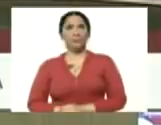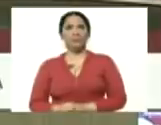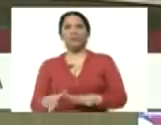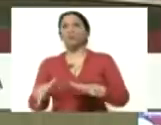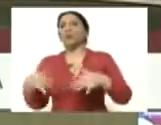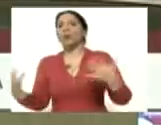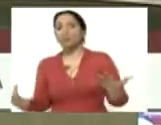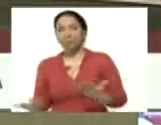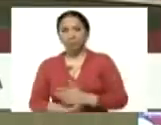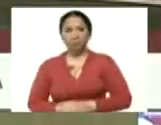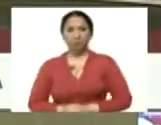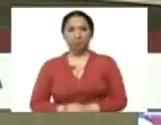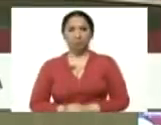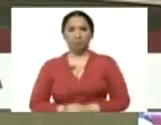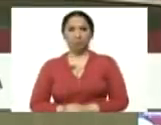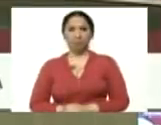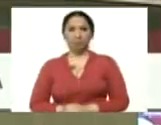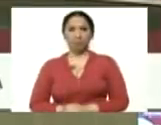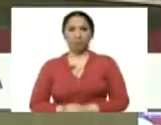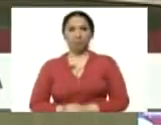¿Cuándo?